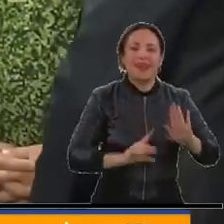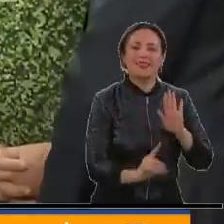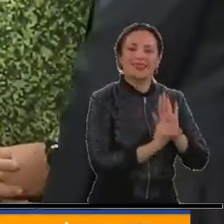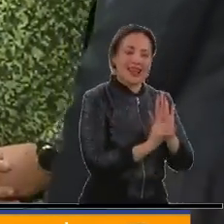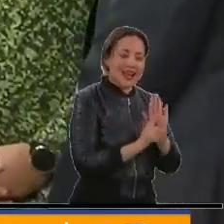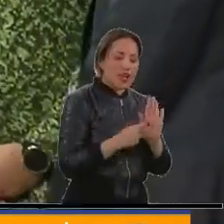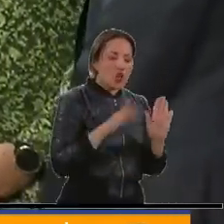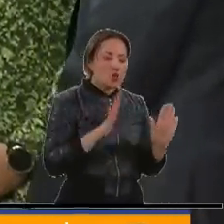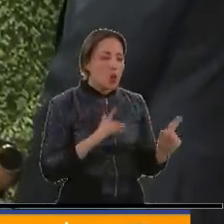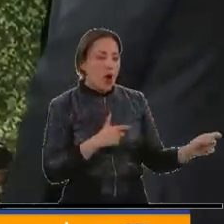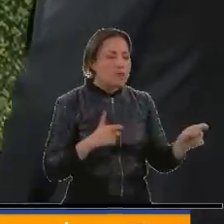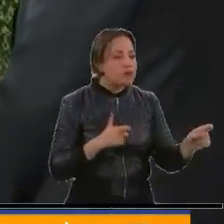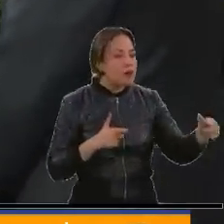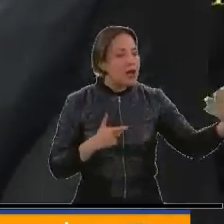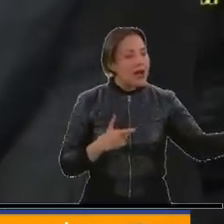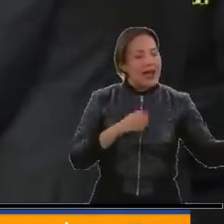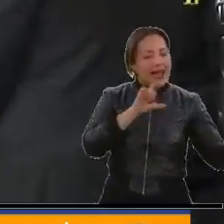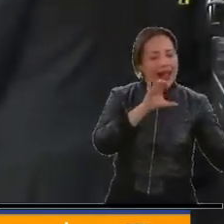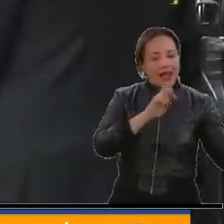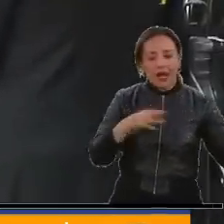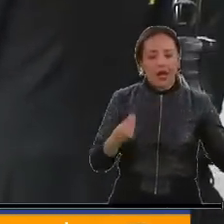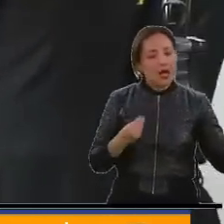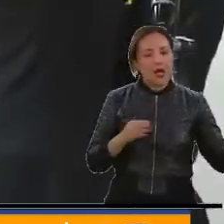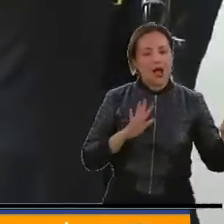el Ejército de Liberación Nacional.